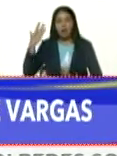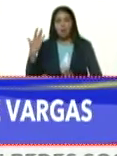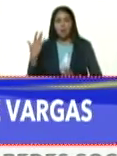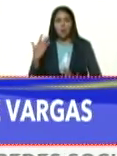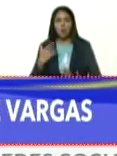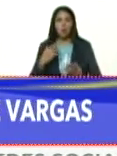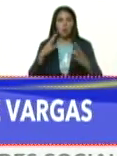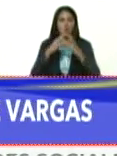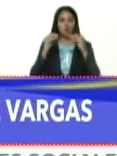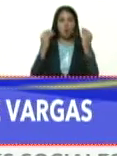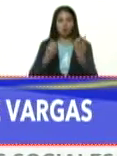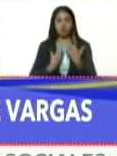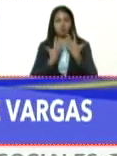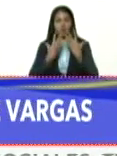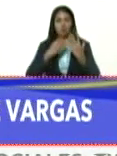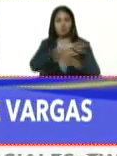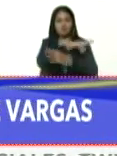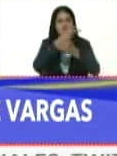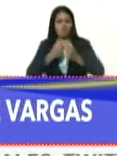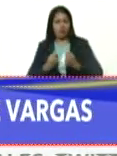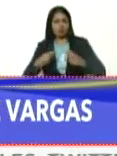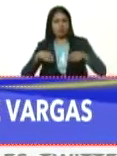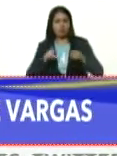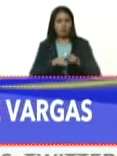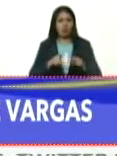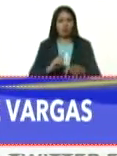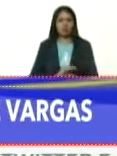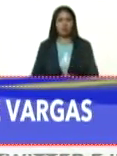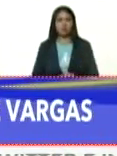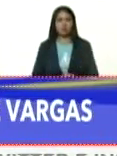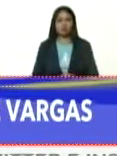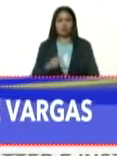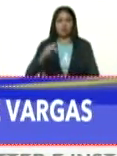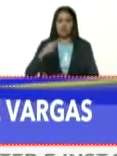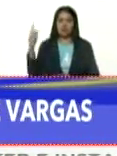de su temple, de su fuerza. De ahí viene,